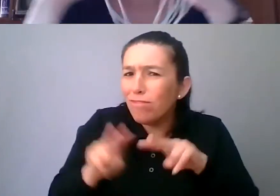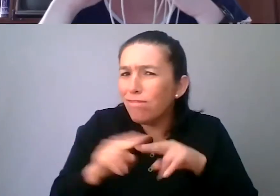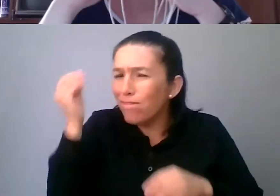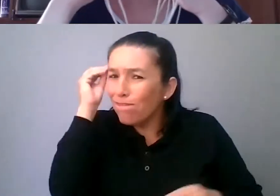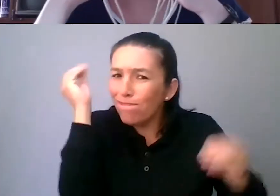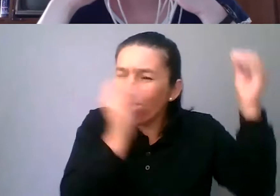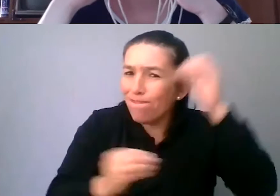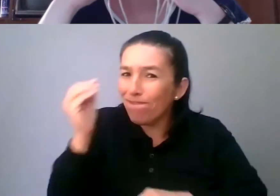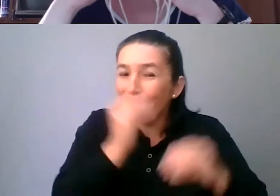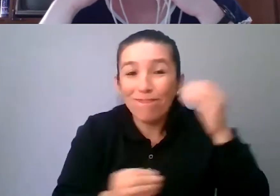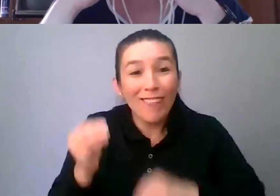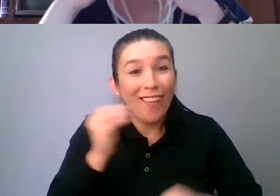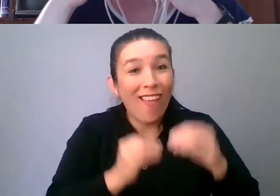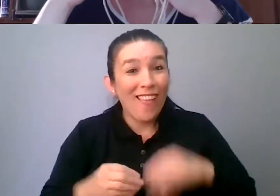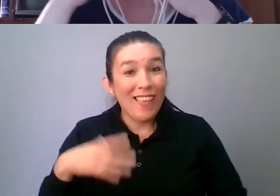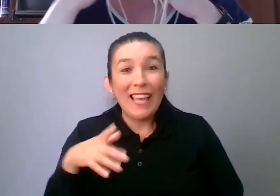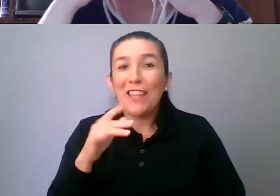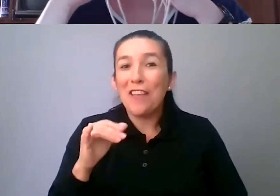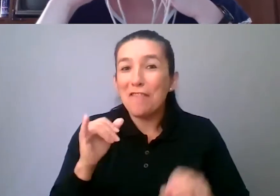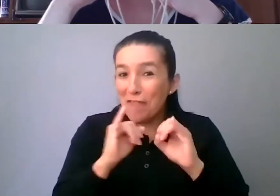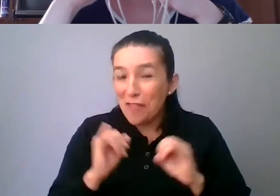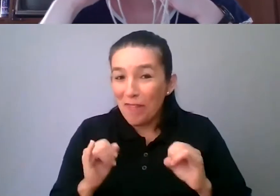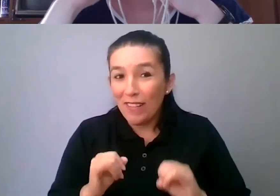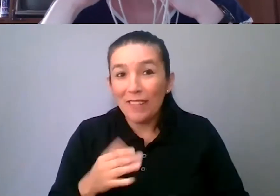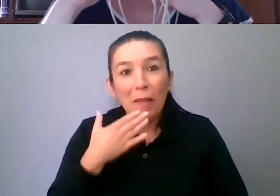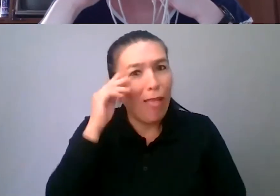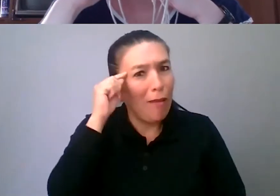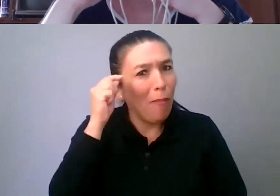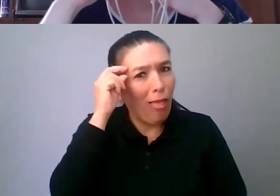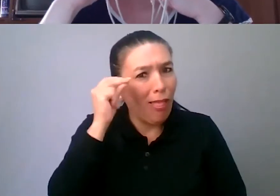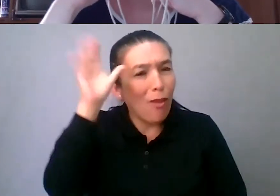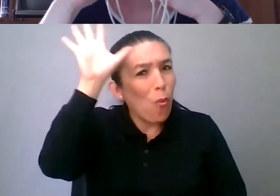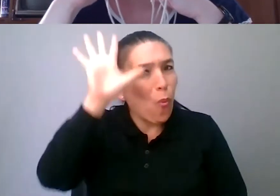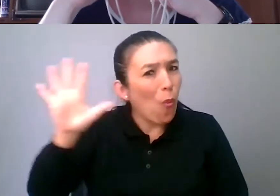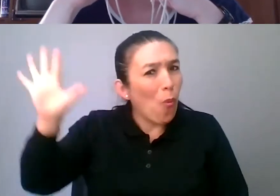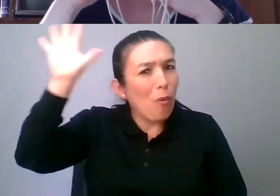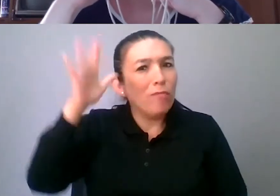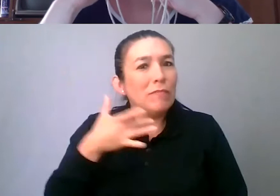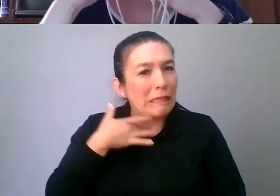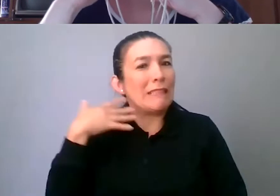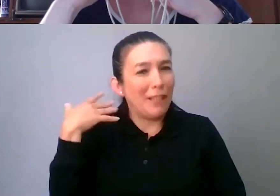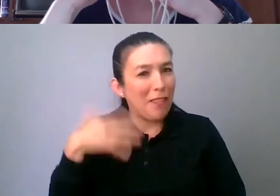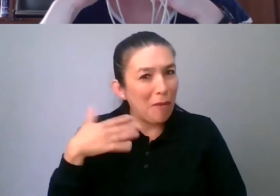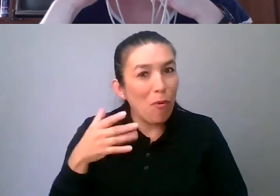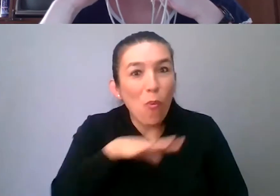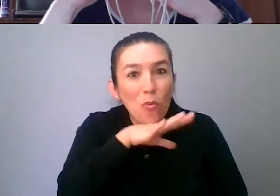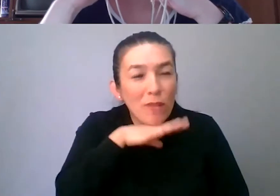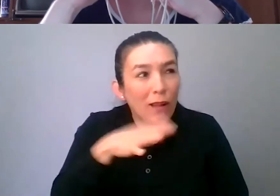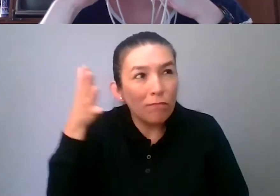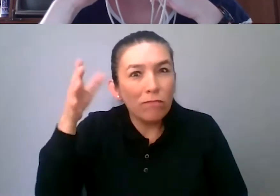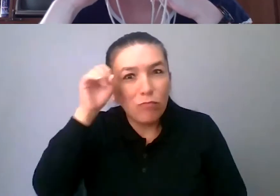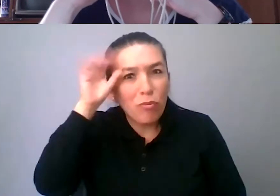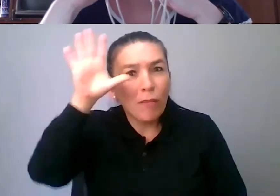inventar esta figura y la imaginación también, ¿no? Porque hay que trabajar con la imaginación y con la observación,